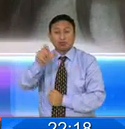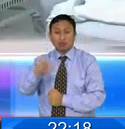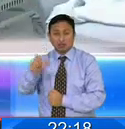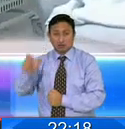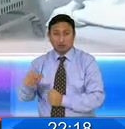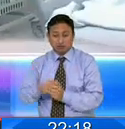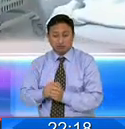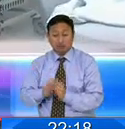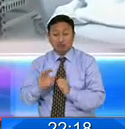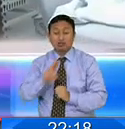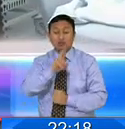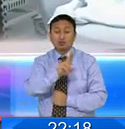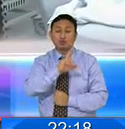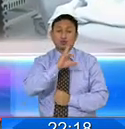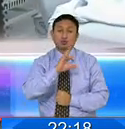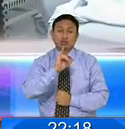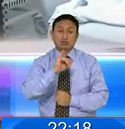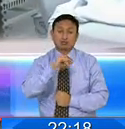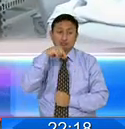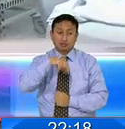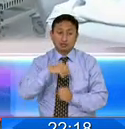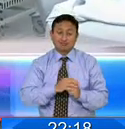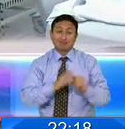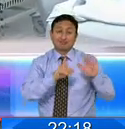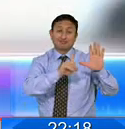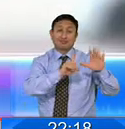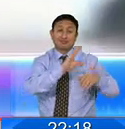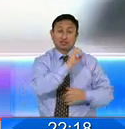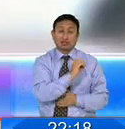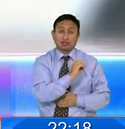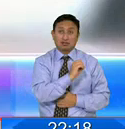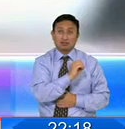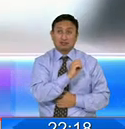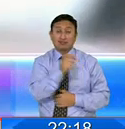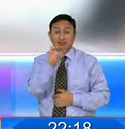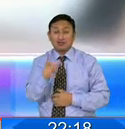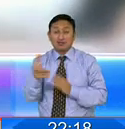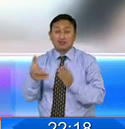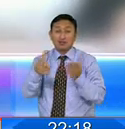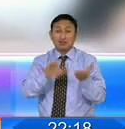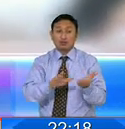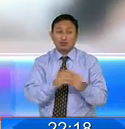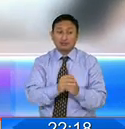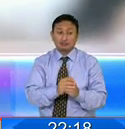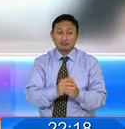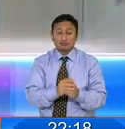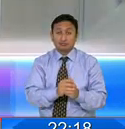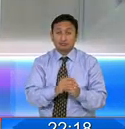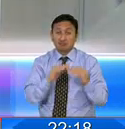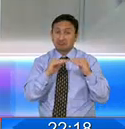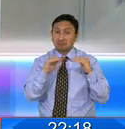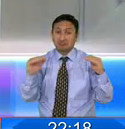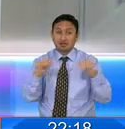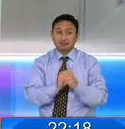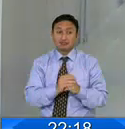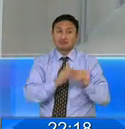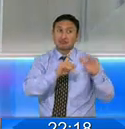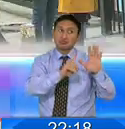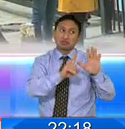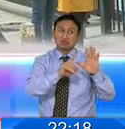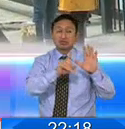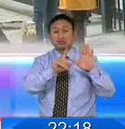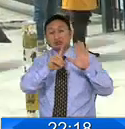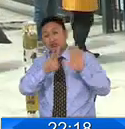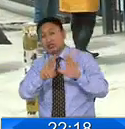personas y para unidad de cuidados intensivos de 60. En cuanto a la mortalidad, el número se sostiene. Sigue siendo de 6 a 7